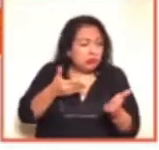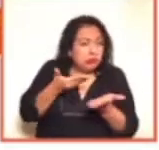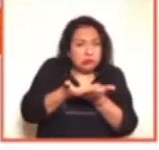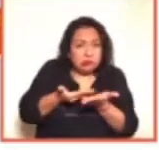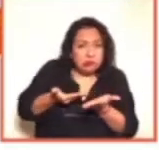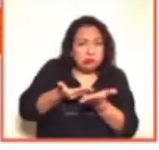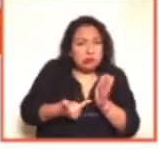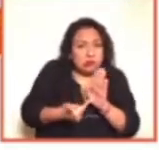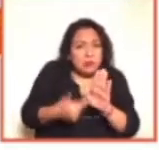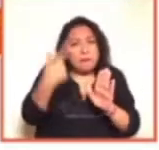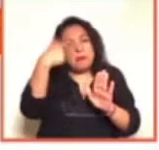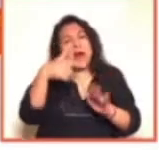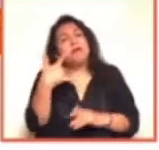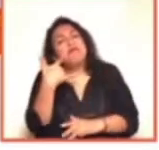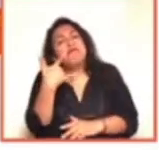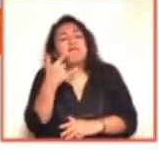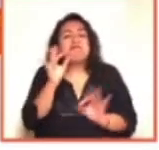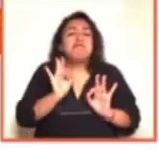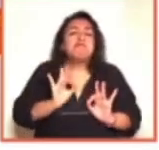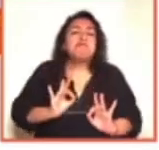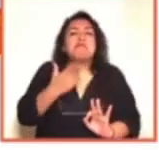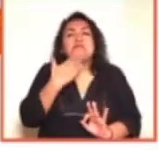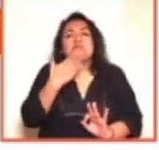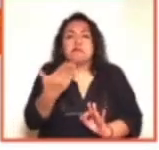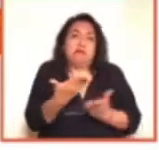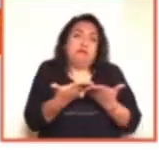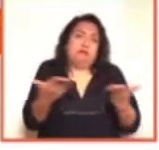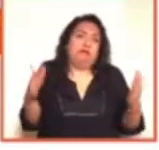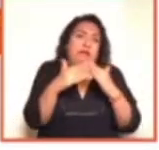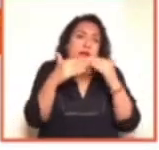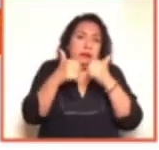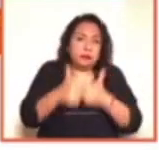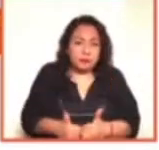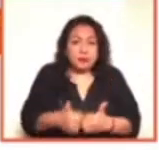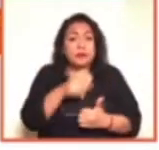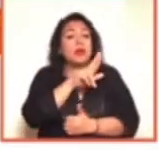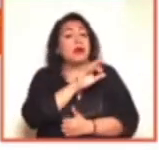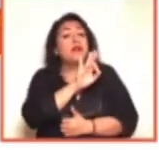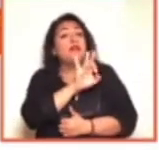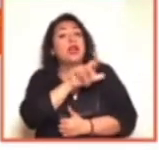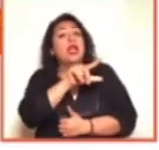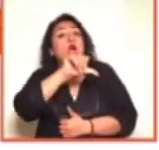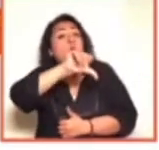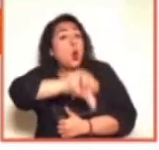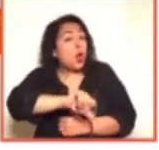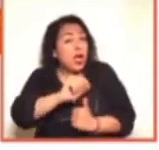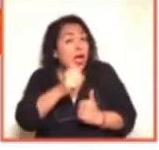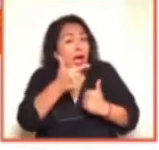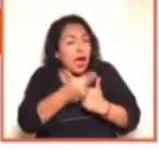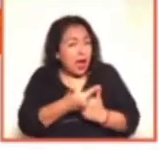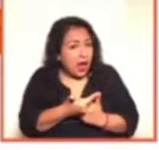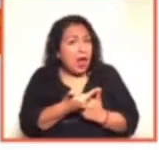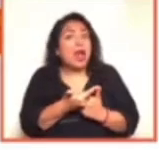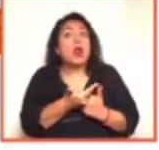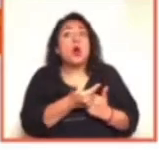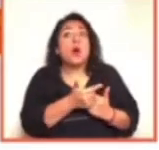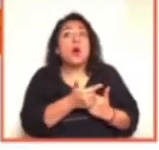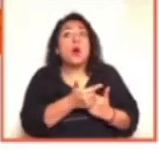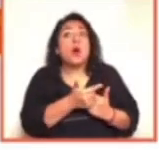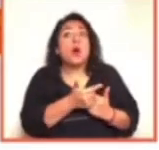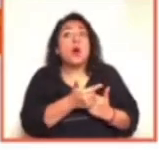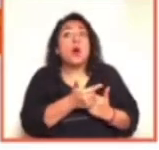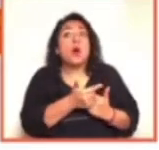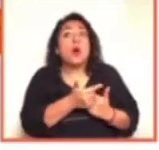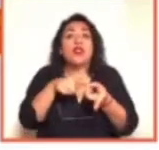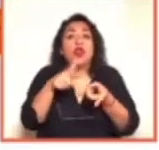tratar de pasarla lo mejor posible bajo estas circunstancias. Rafael, tenemos hoy algo que nos va a llevar a las artes escénicas, pero